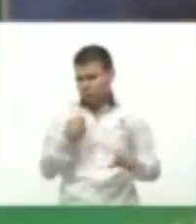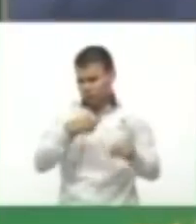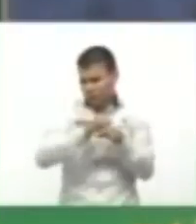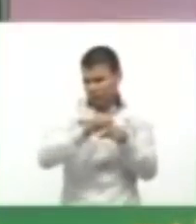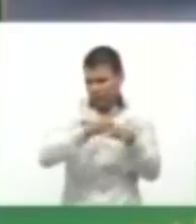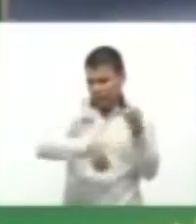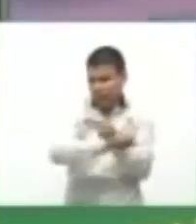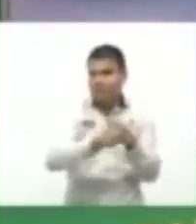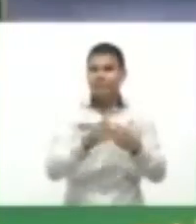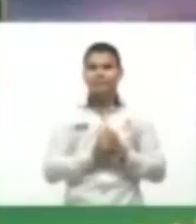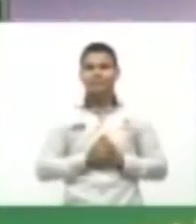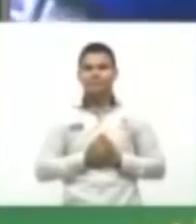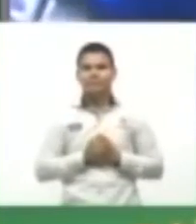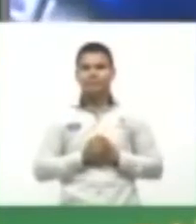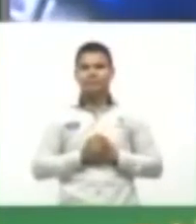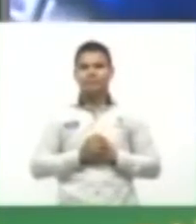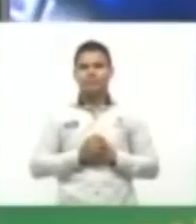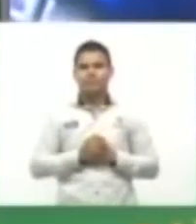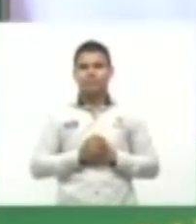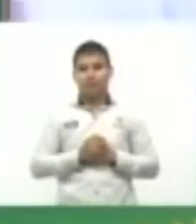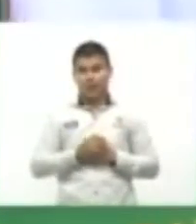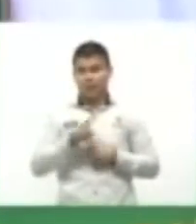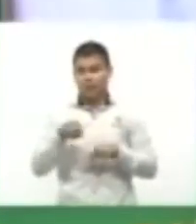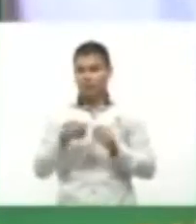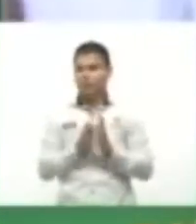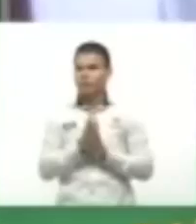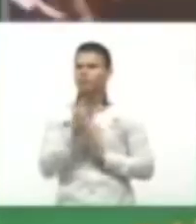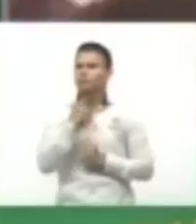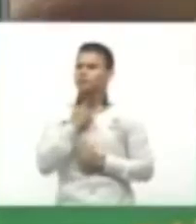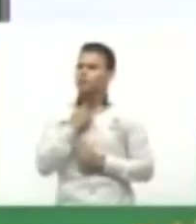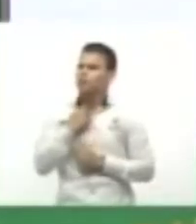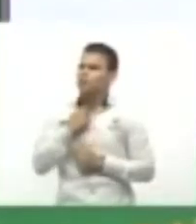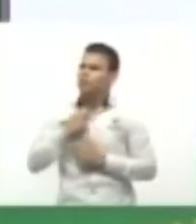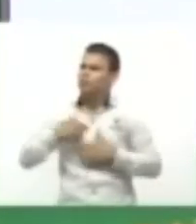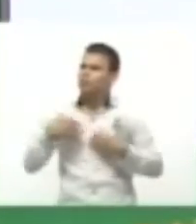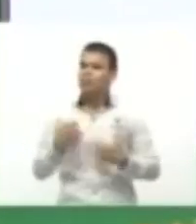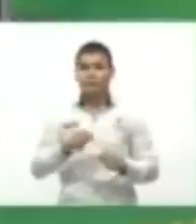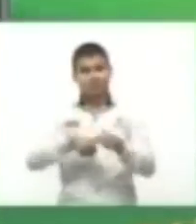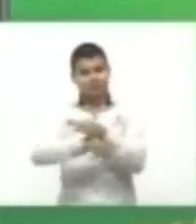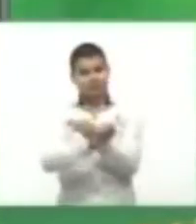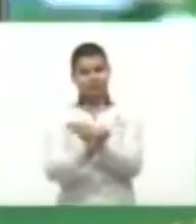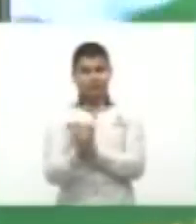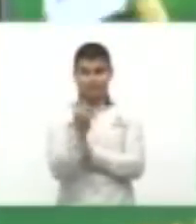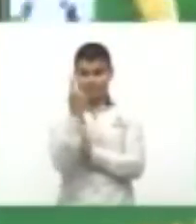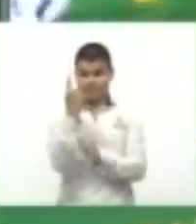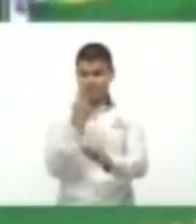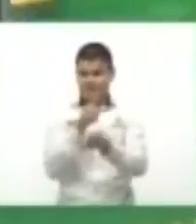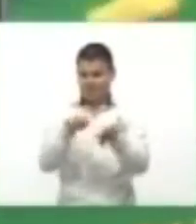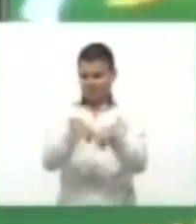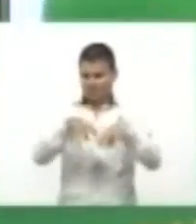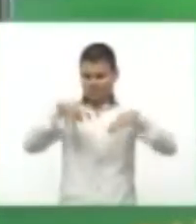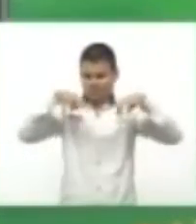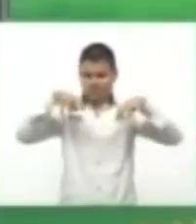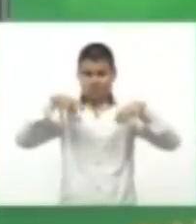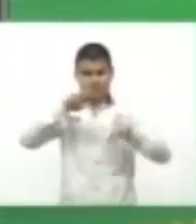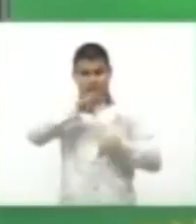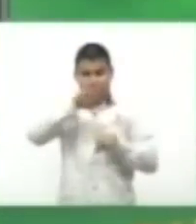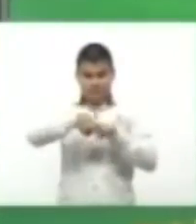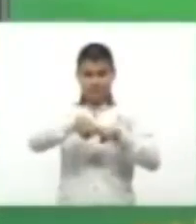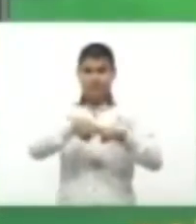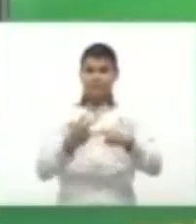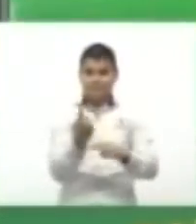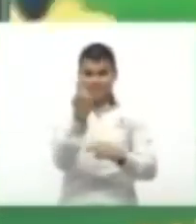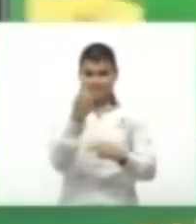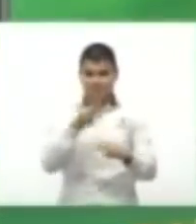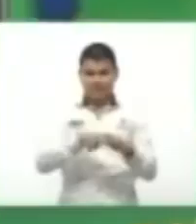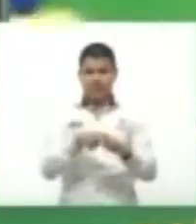Los amantes al fútbol, el próximo mes de marzo tendrán la oportunidad de estar aquí en primera fila, aquí en Barranquilla, para escuchar muy de cerca